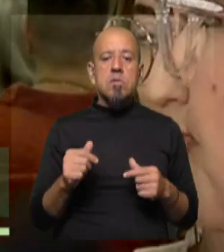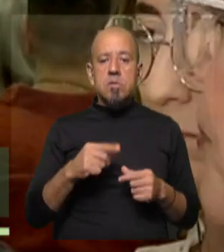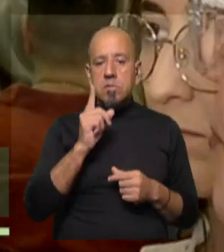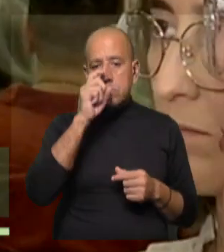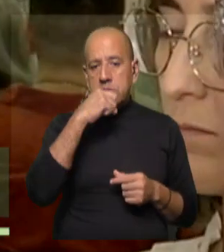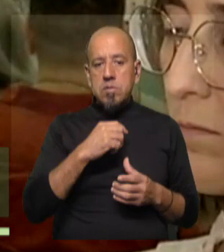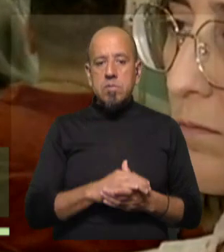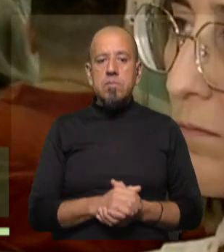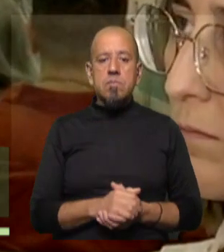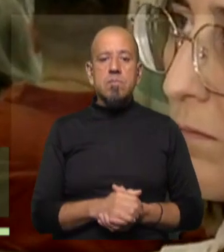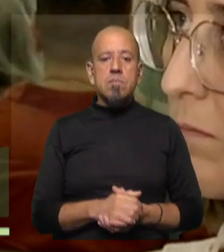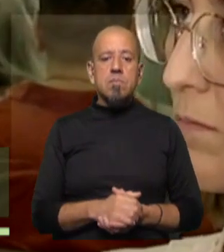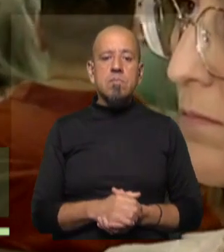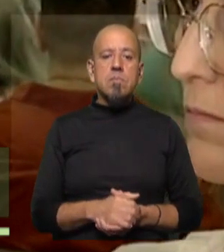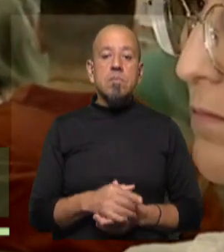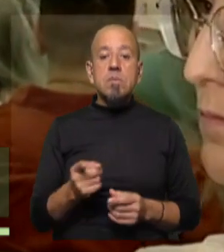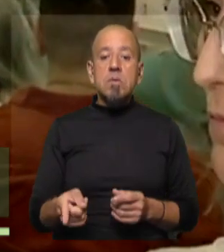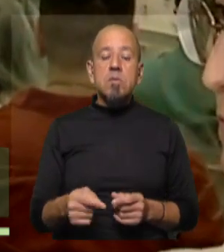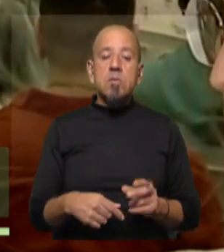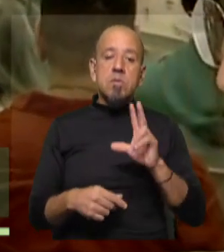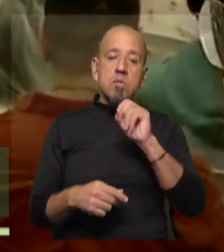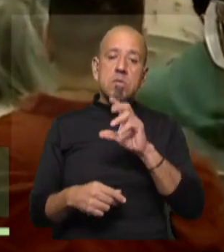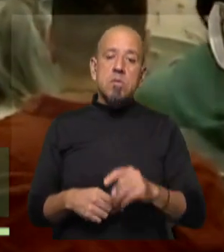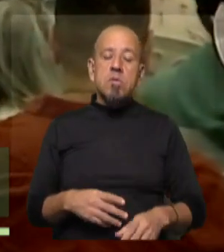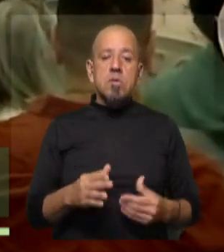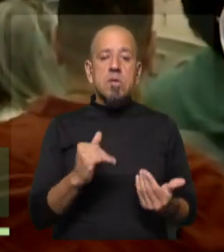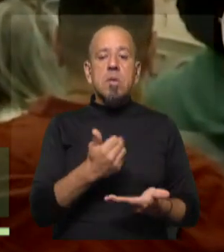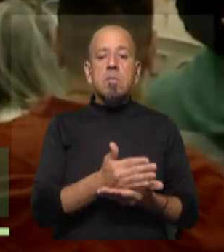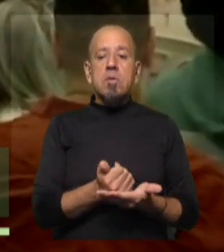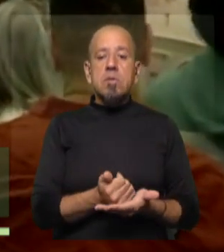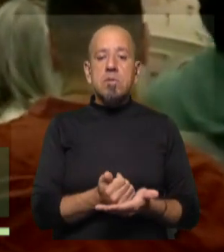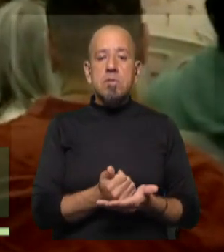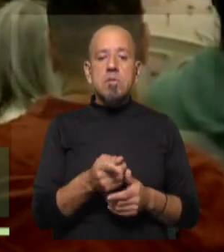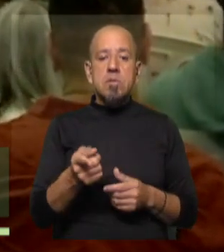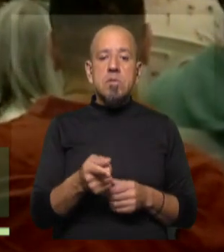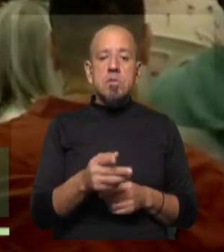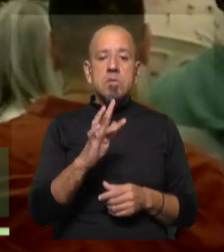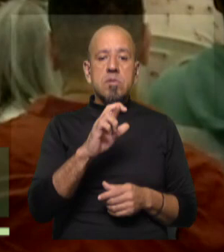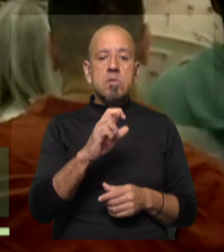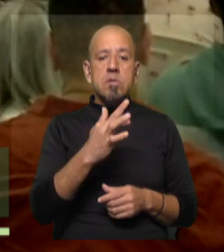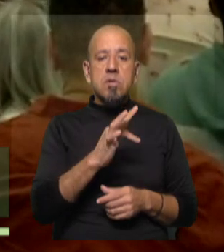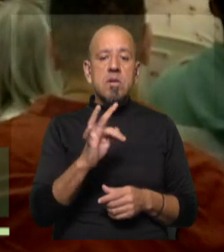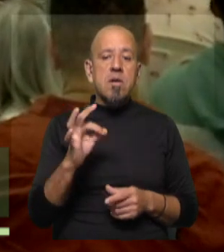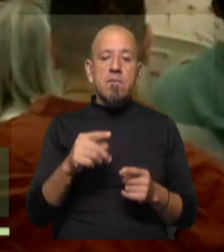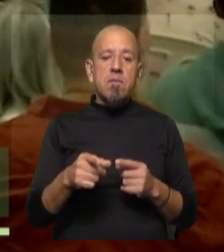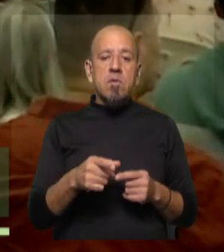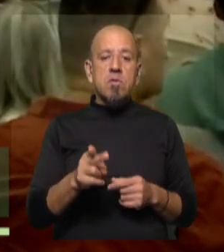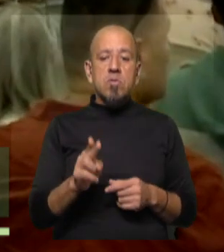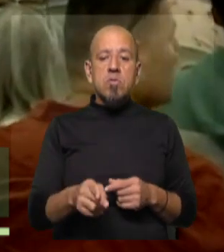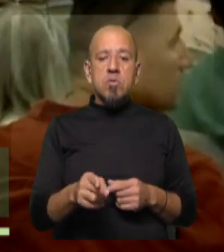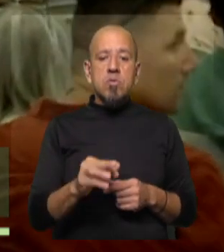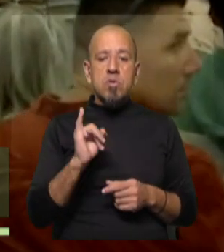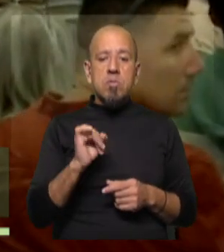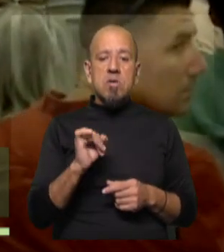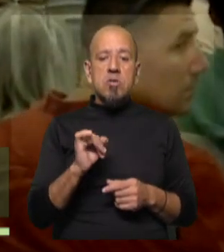Montevideo? Esa fue una de mis críticas. La departamental del partido, desde que Laura Raffo renunció, nunca más se reunió. Fue en mayo del año